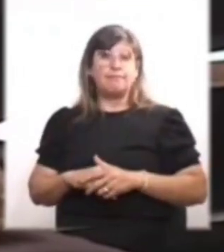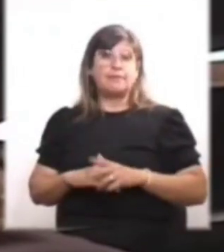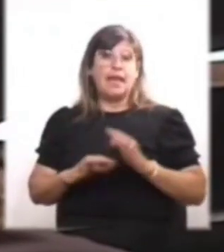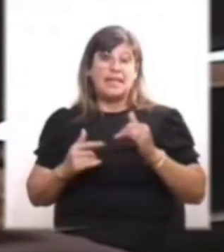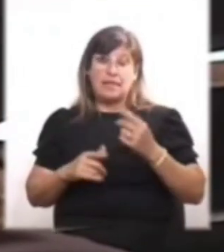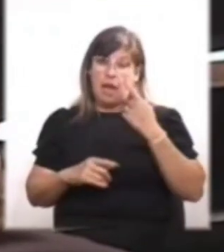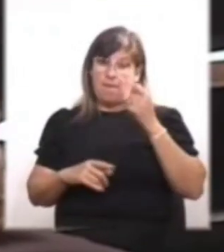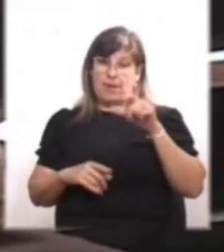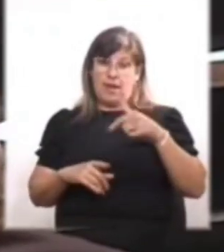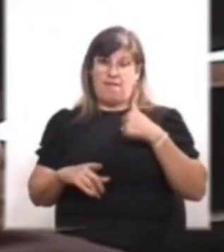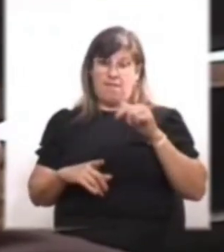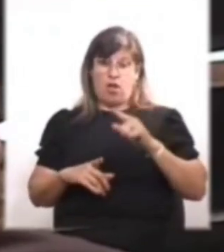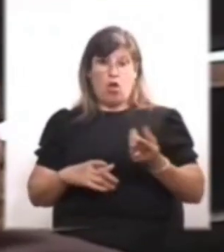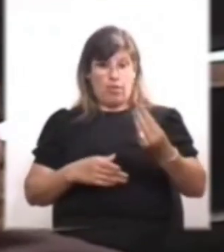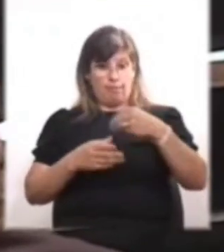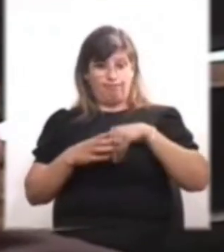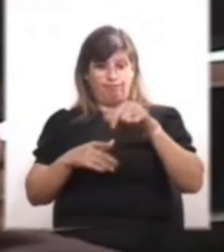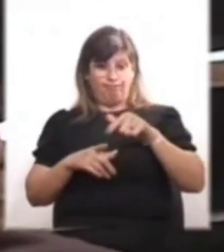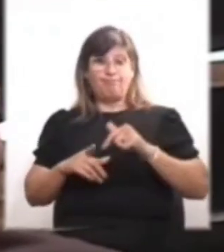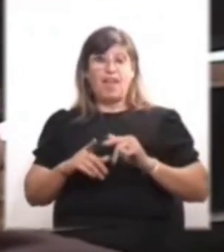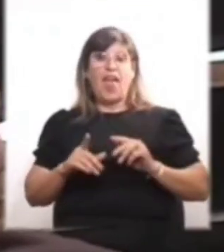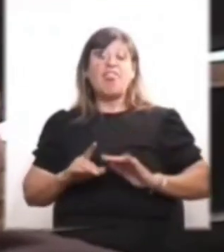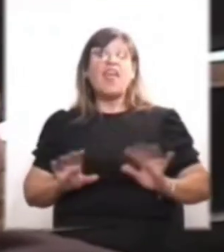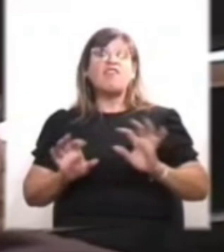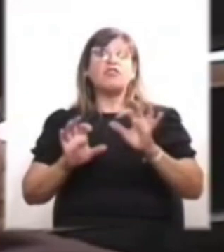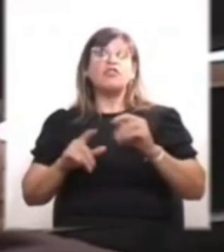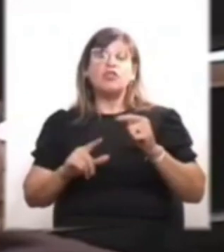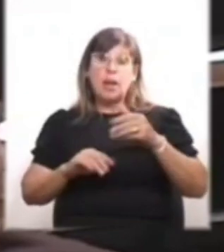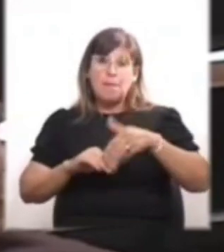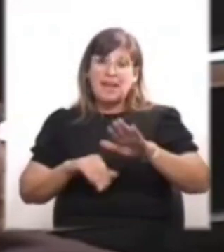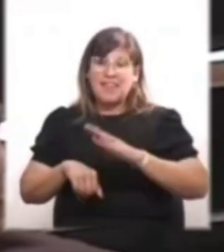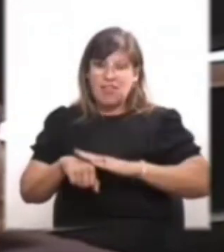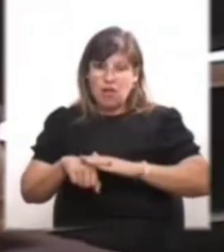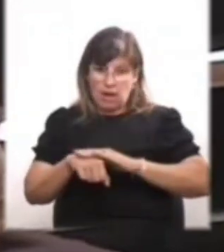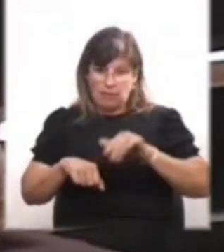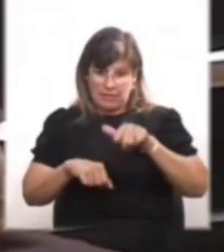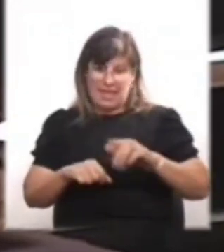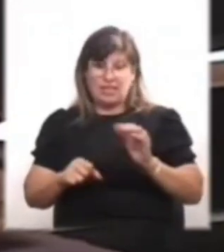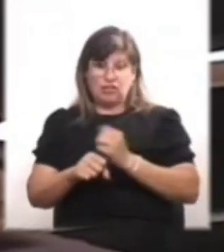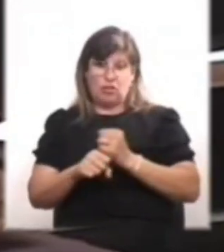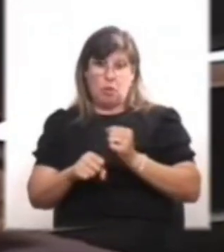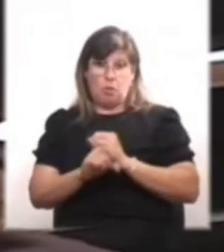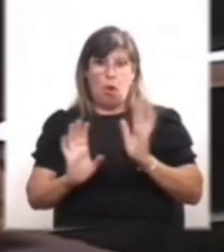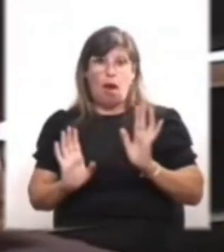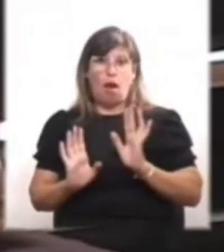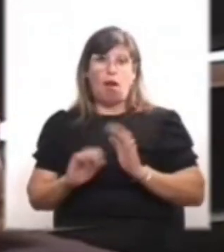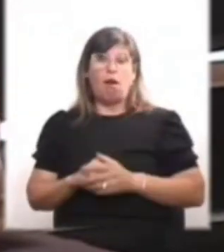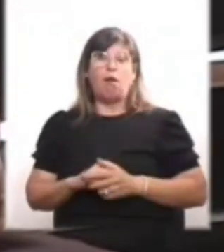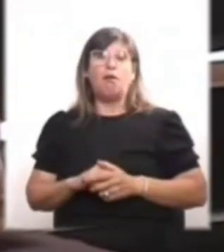ya previó la incorporación de funcionarios partiendo de la base de que esto se iba a aprobar.